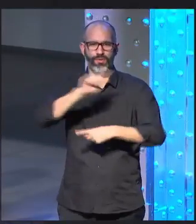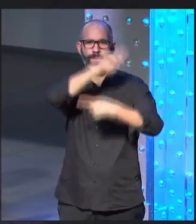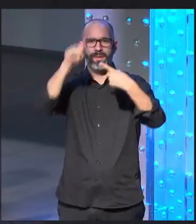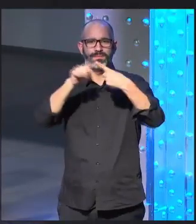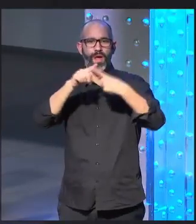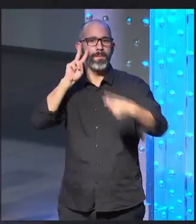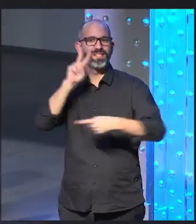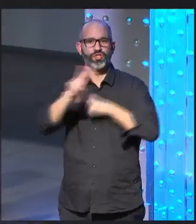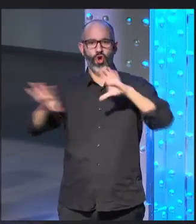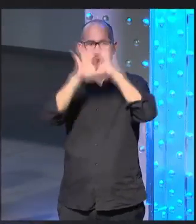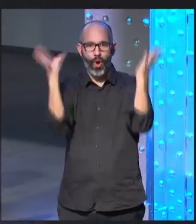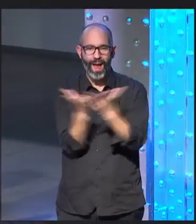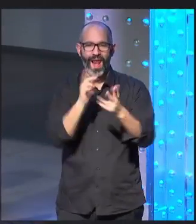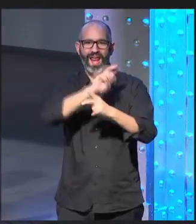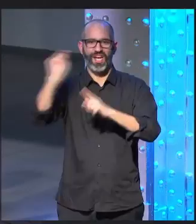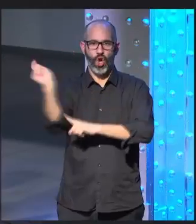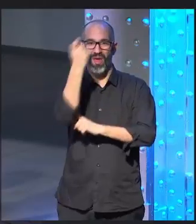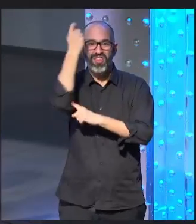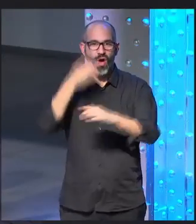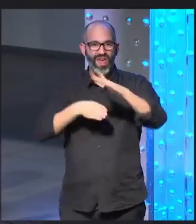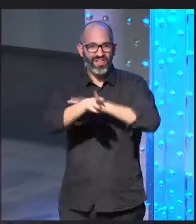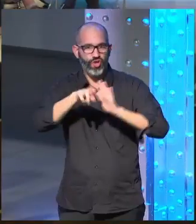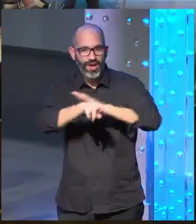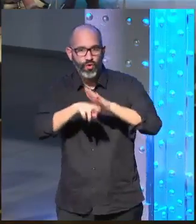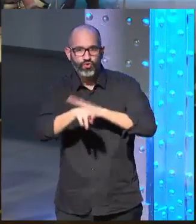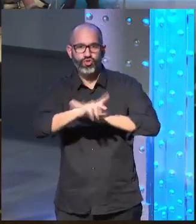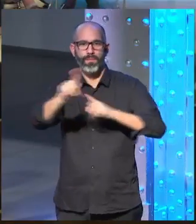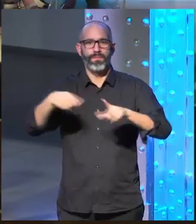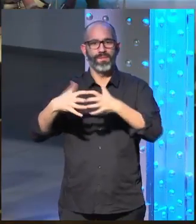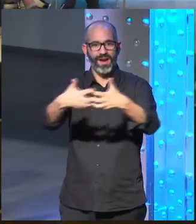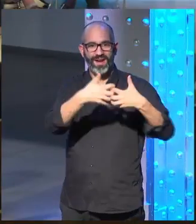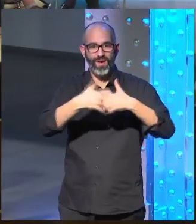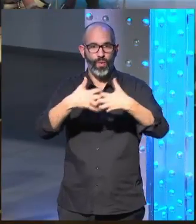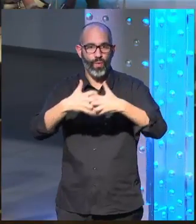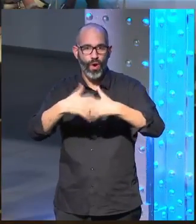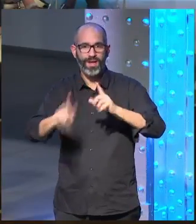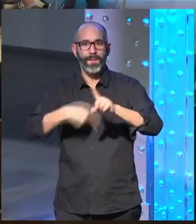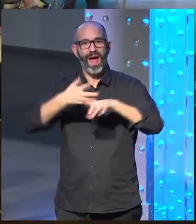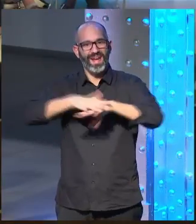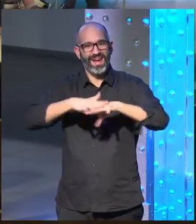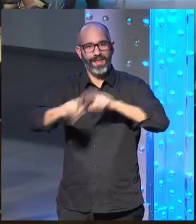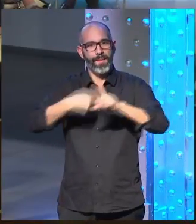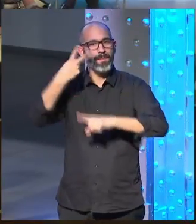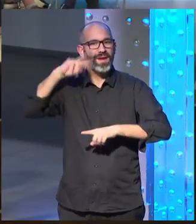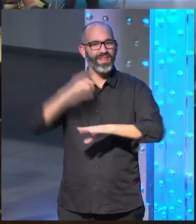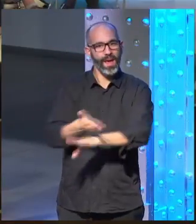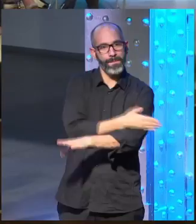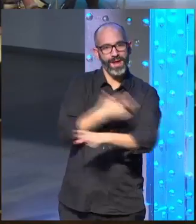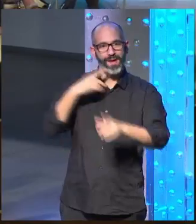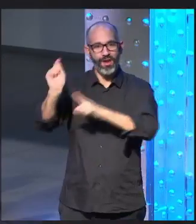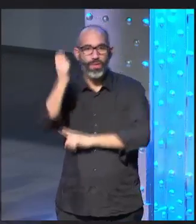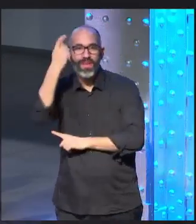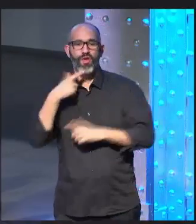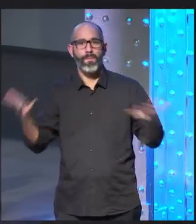visión global, innovación, acceso a recursos, networking, redes, experiencia previa, educación, apoyo y